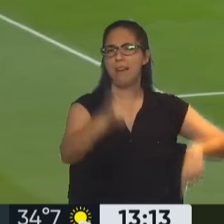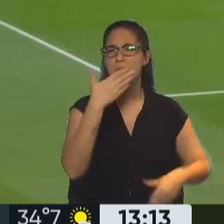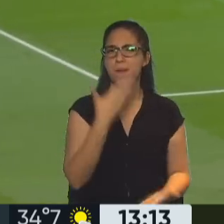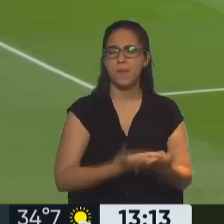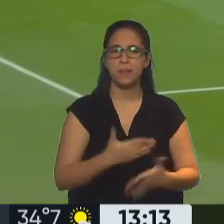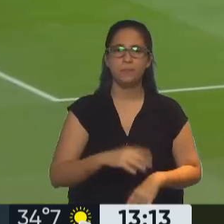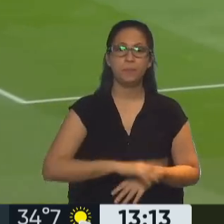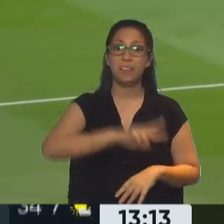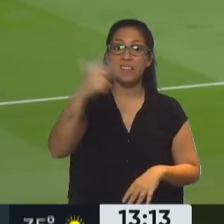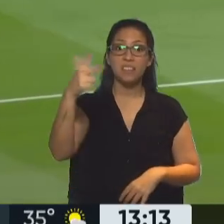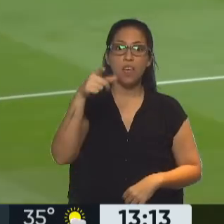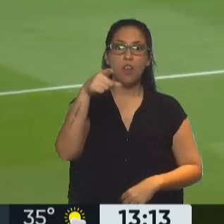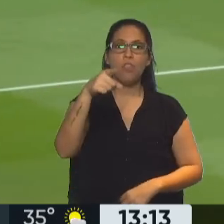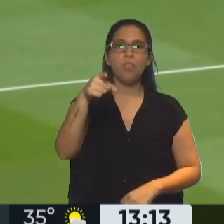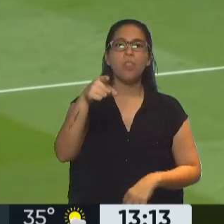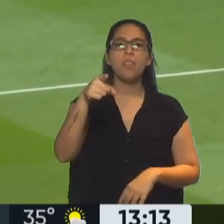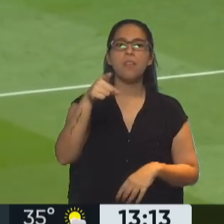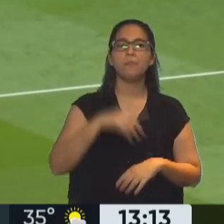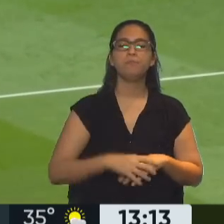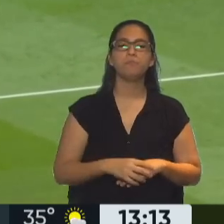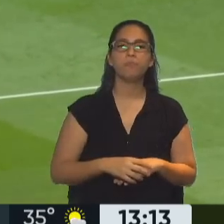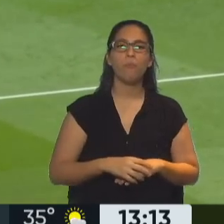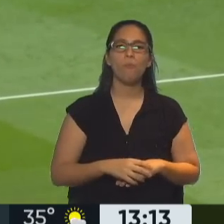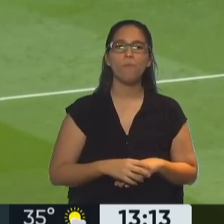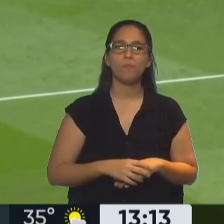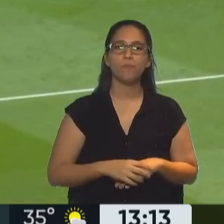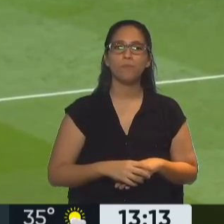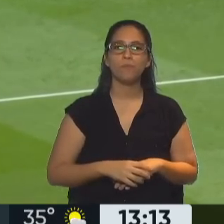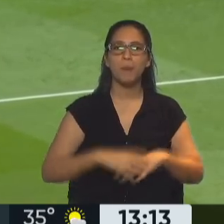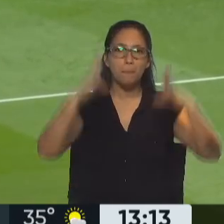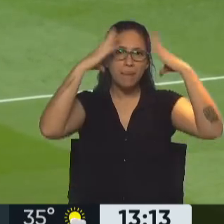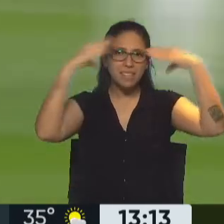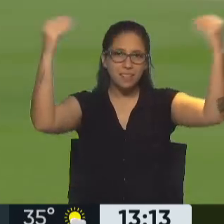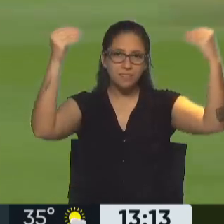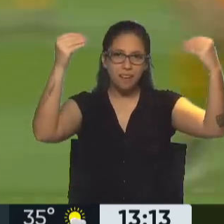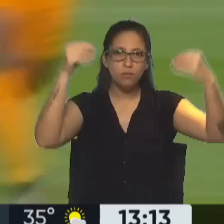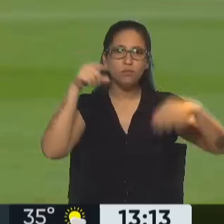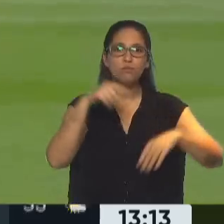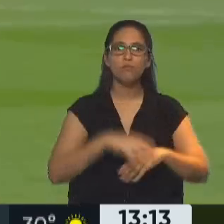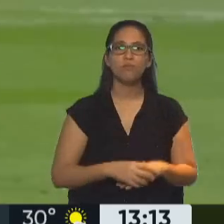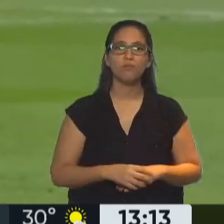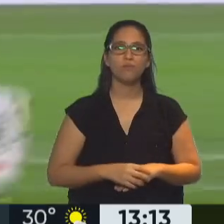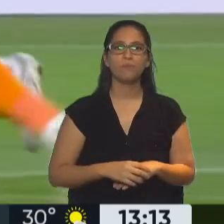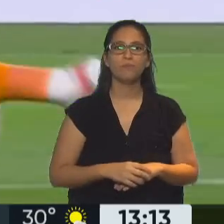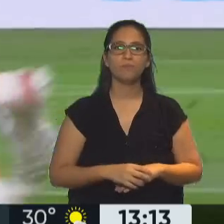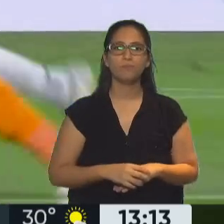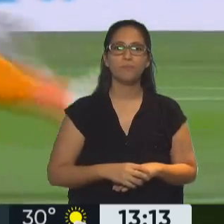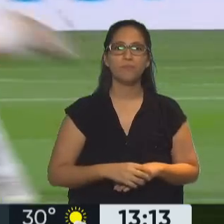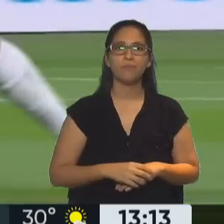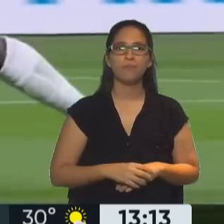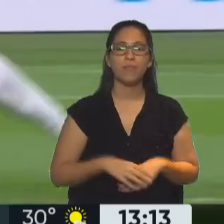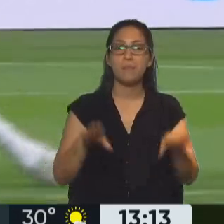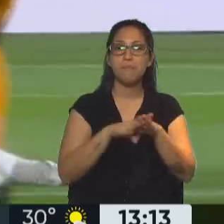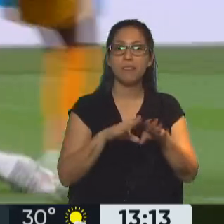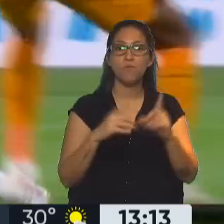otro de Cody Gakpo, es este el de Países Bajos. Terminó siendo el empate a 1